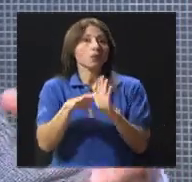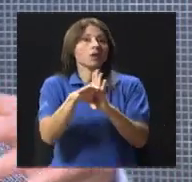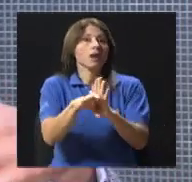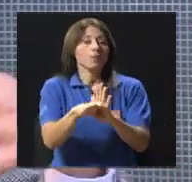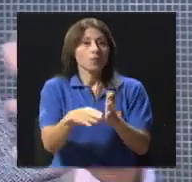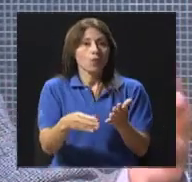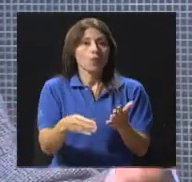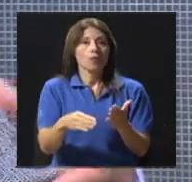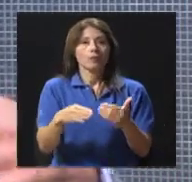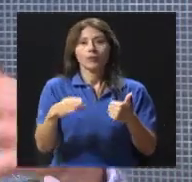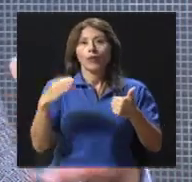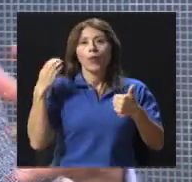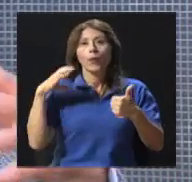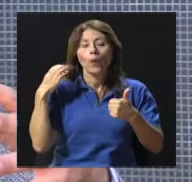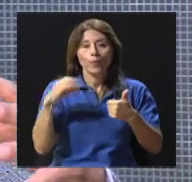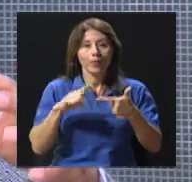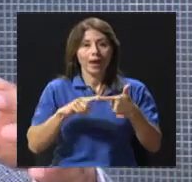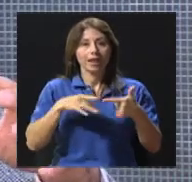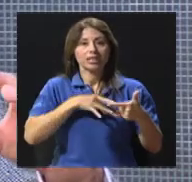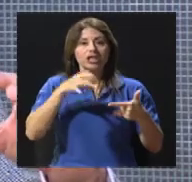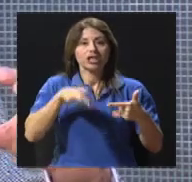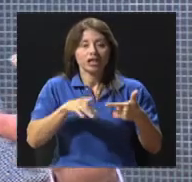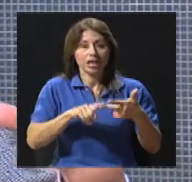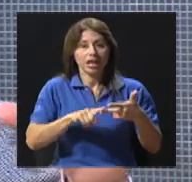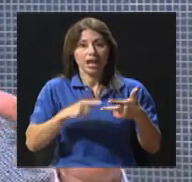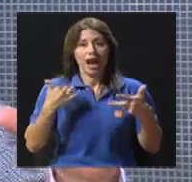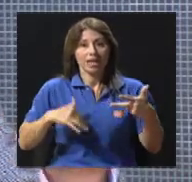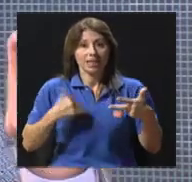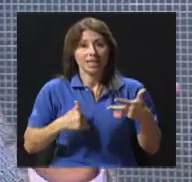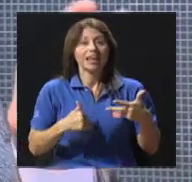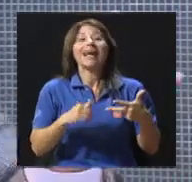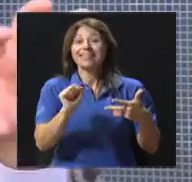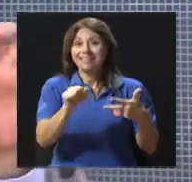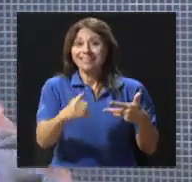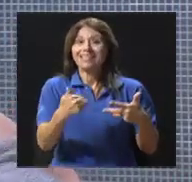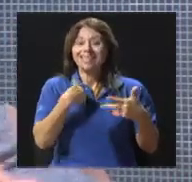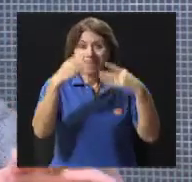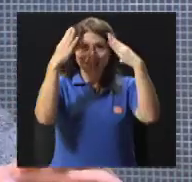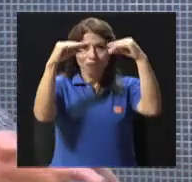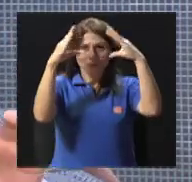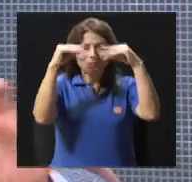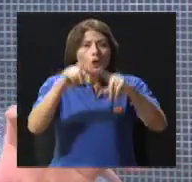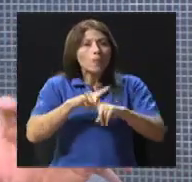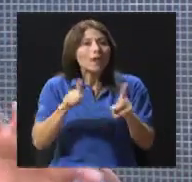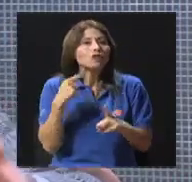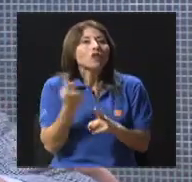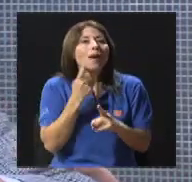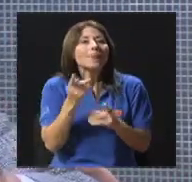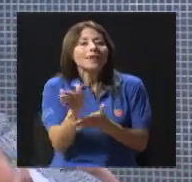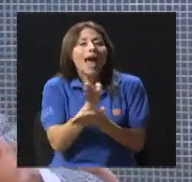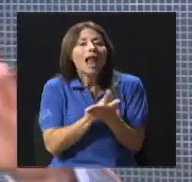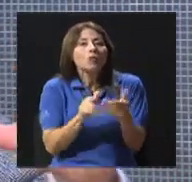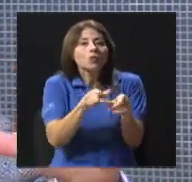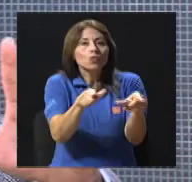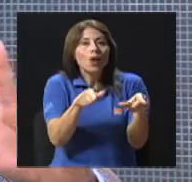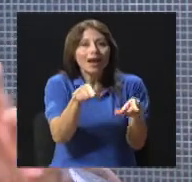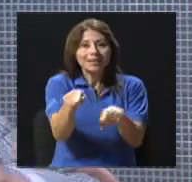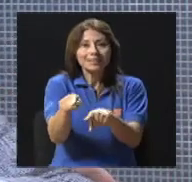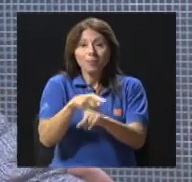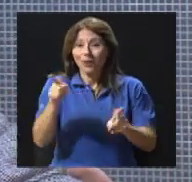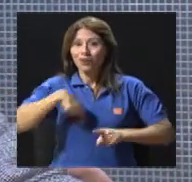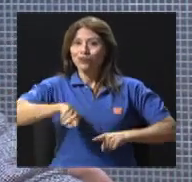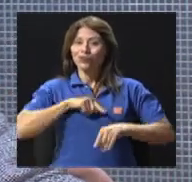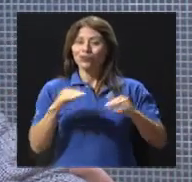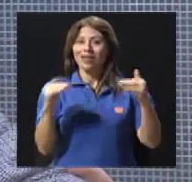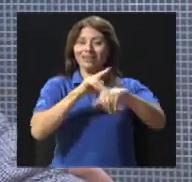países Colombia, Chile, Argentina manejan registros, pero en poblaciones específicas, no hay datos nacionales. En toda Centroamérica y